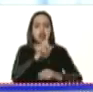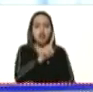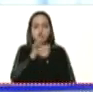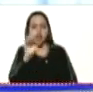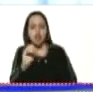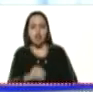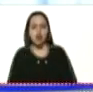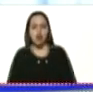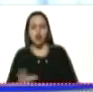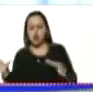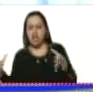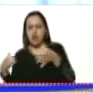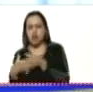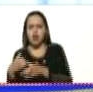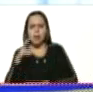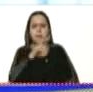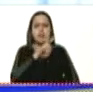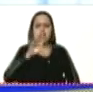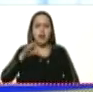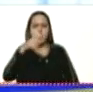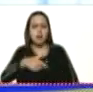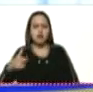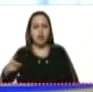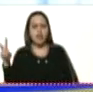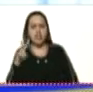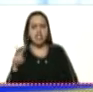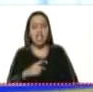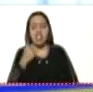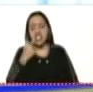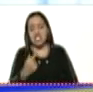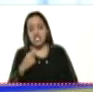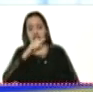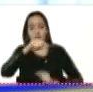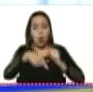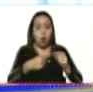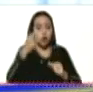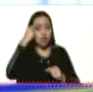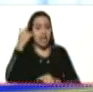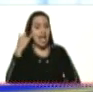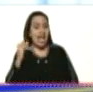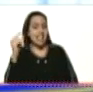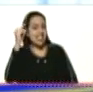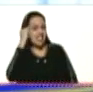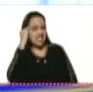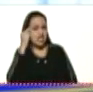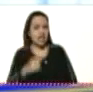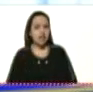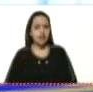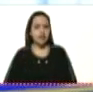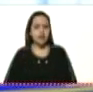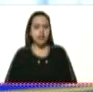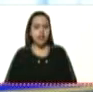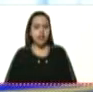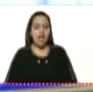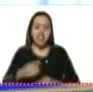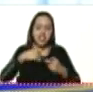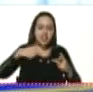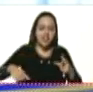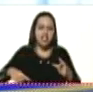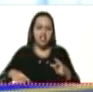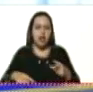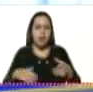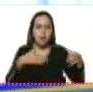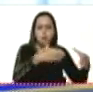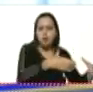reunión de 23 venezolanos confirma que al día siguiente será la fecha en la cual las provincias de Venezuela asumirán